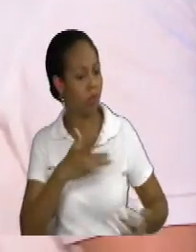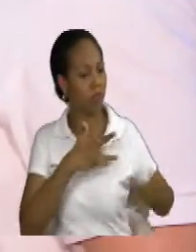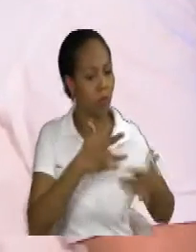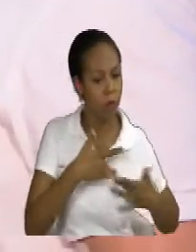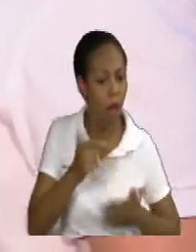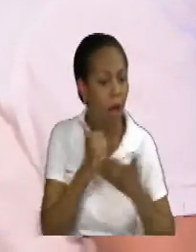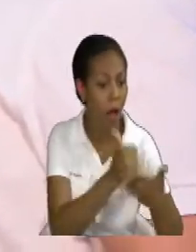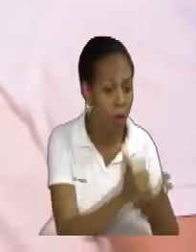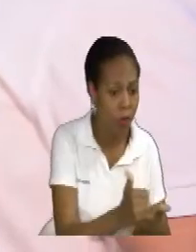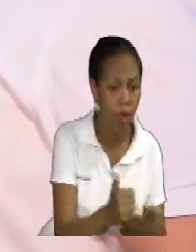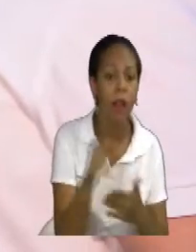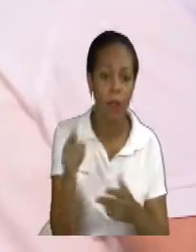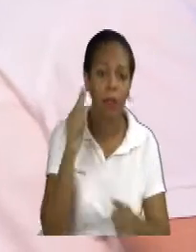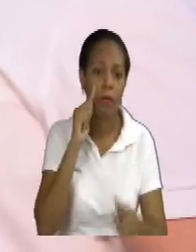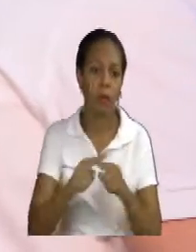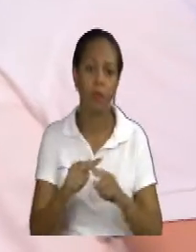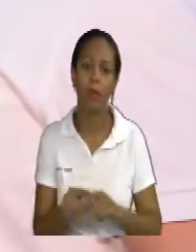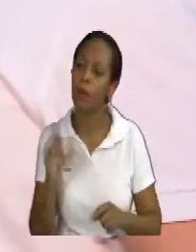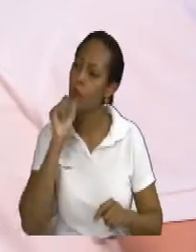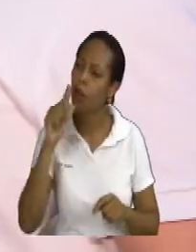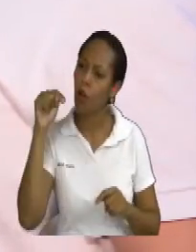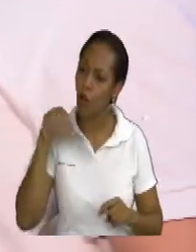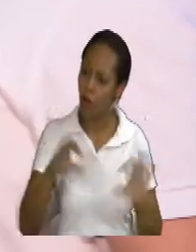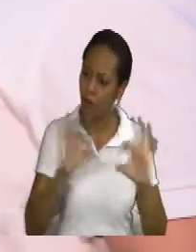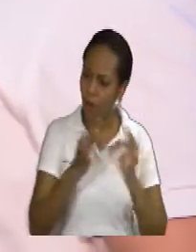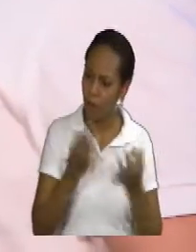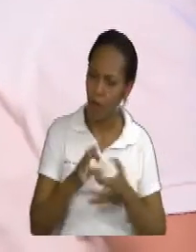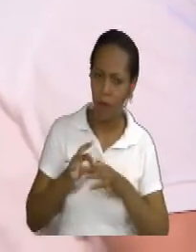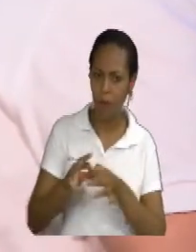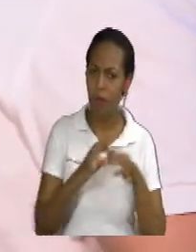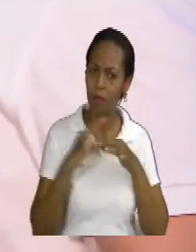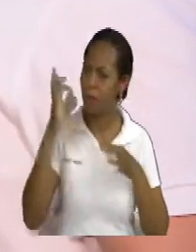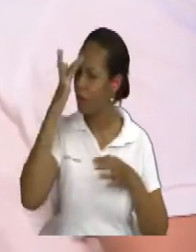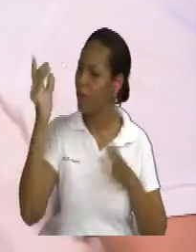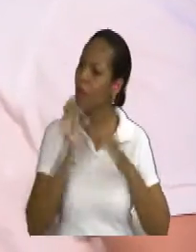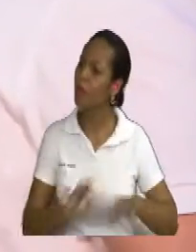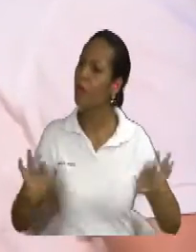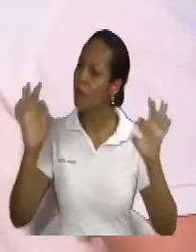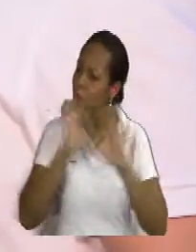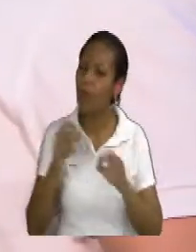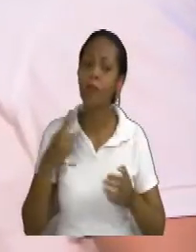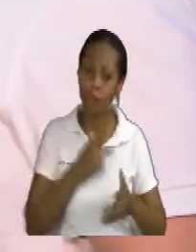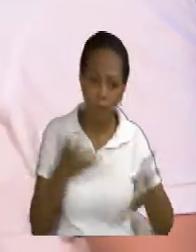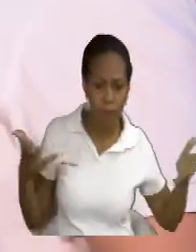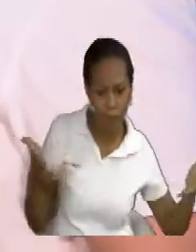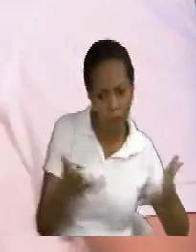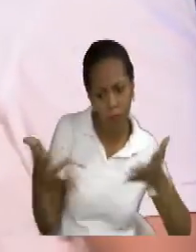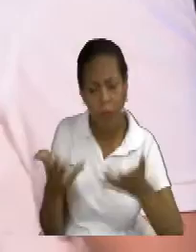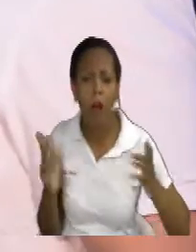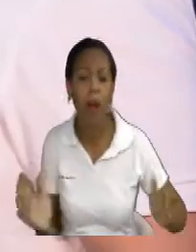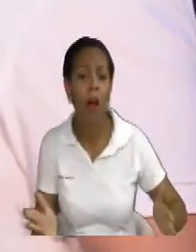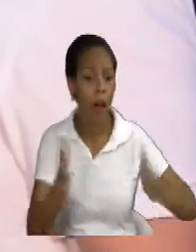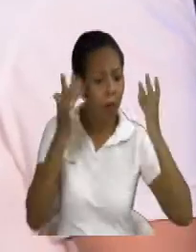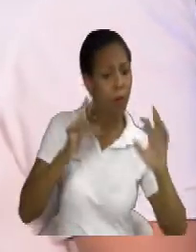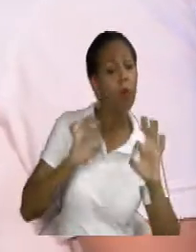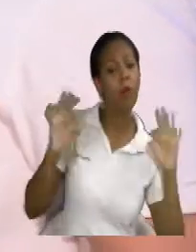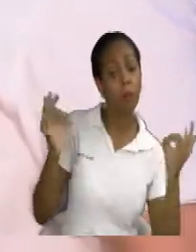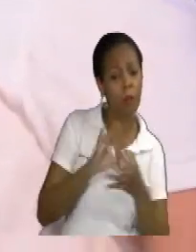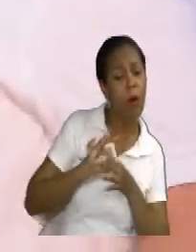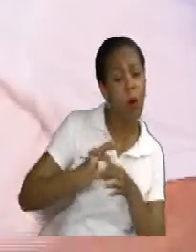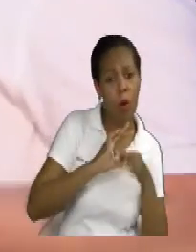unidad familiar. ¿Por qué es tan importante que empecemos a rescatar estos valores en la sociedad?